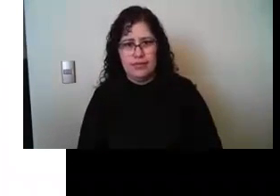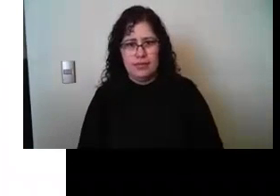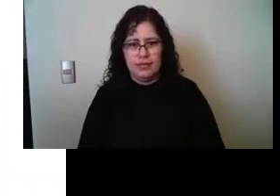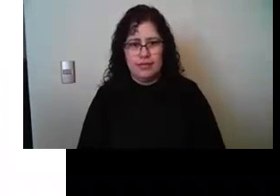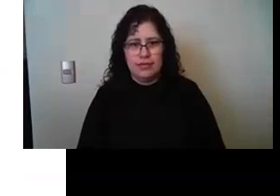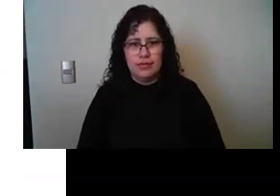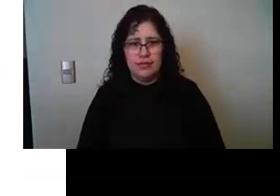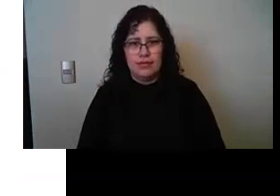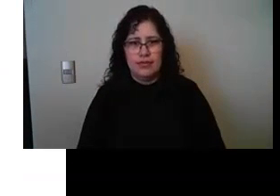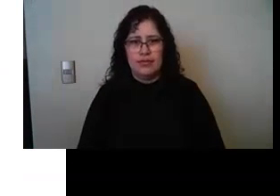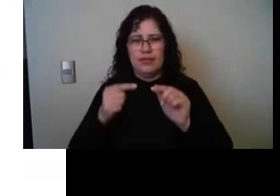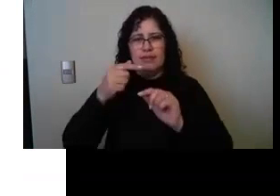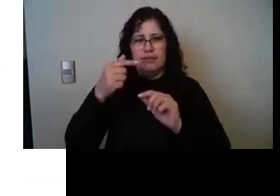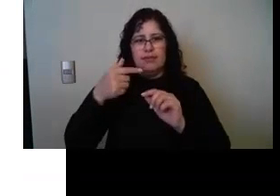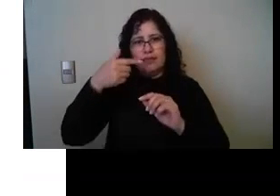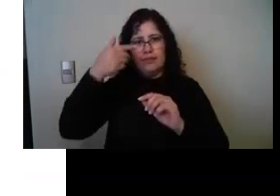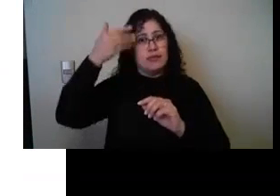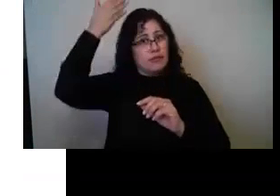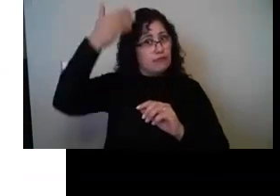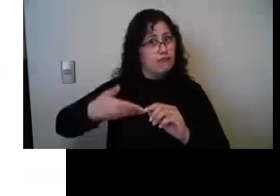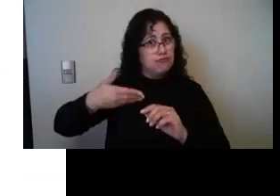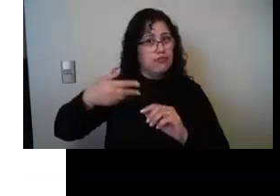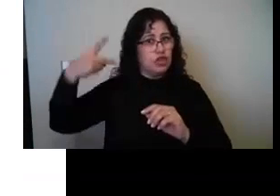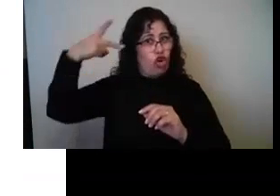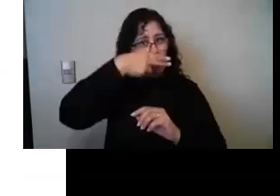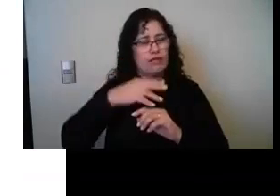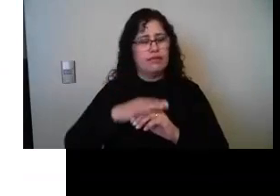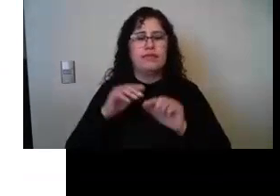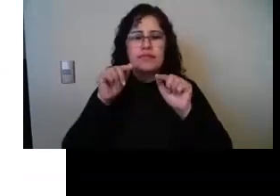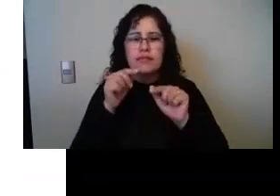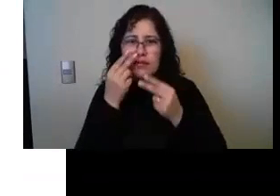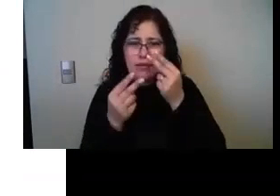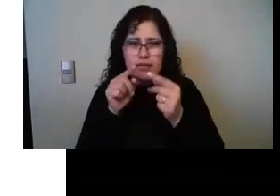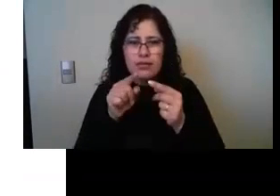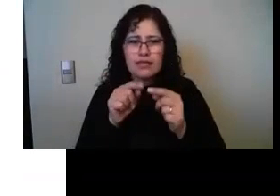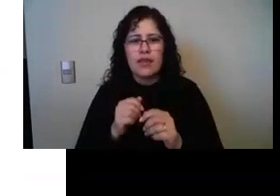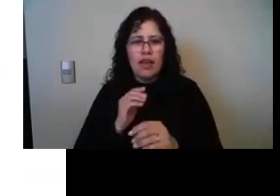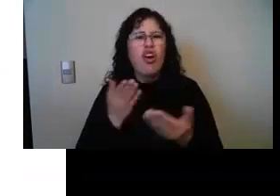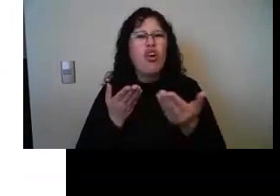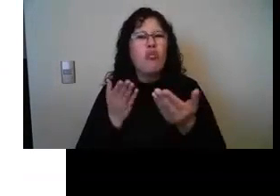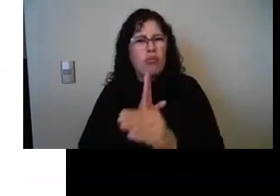de los cortes coronales, podemos observar la llegada hacia el núcleo